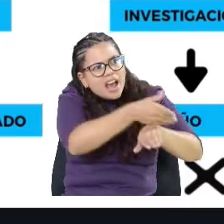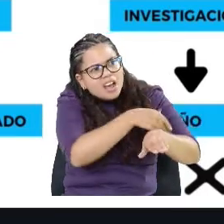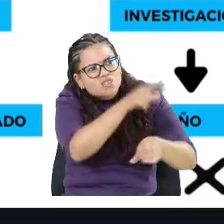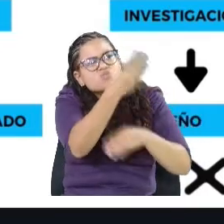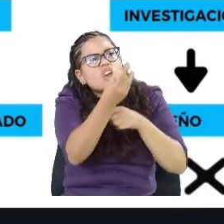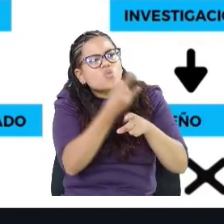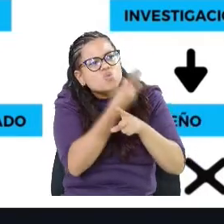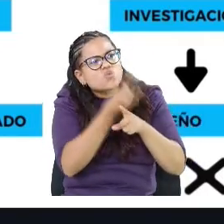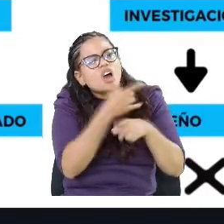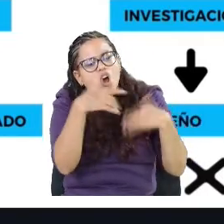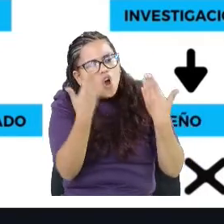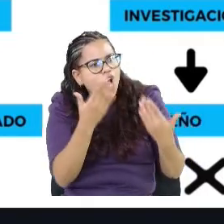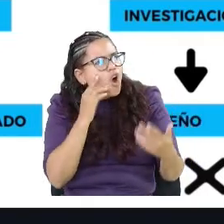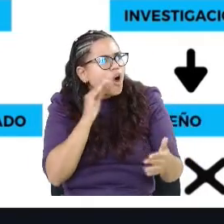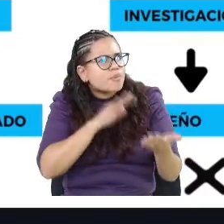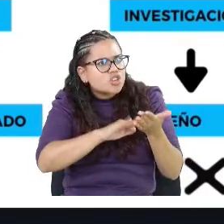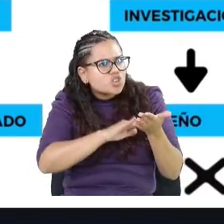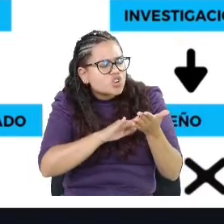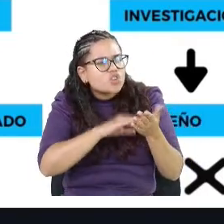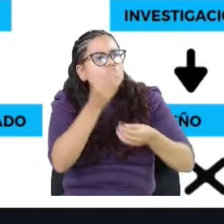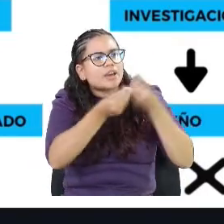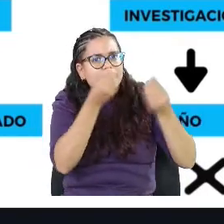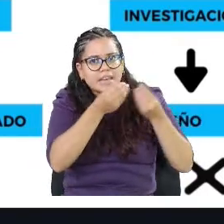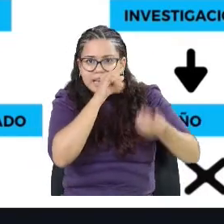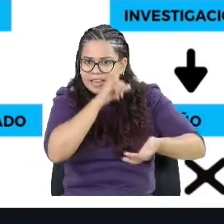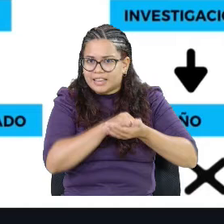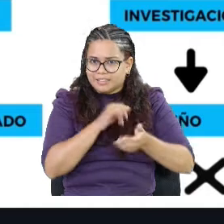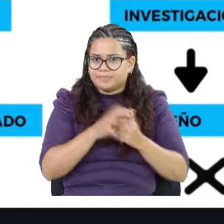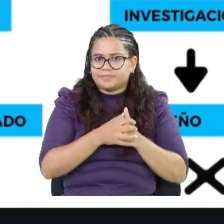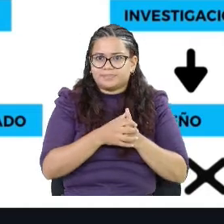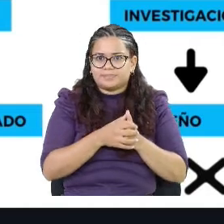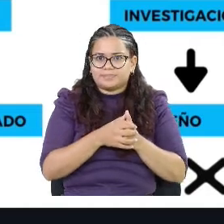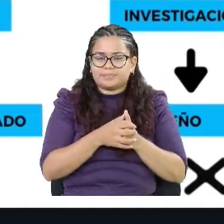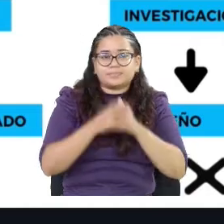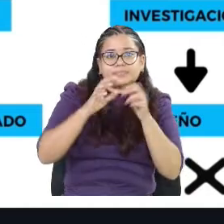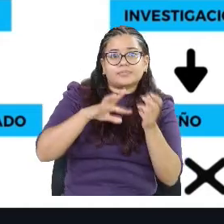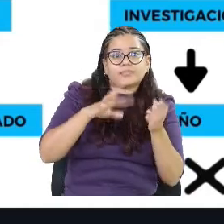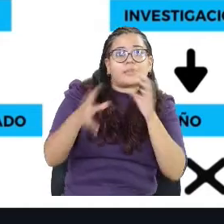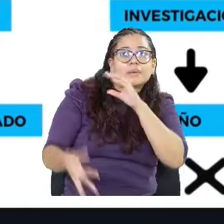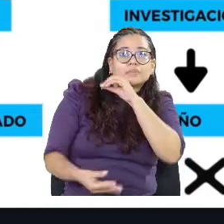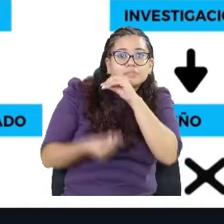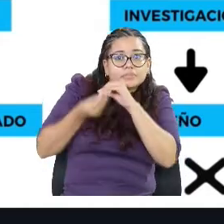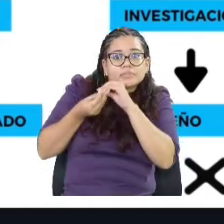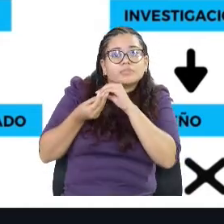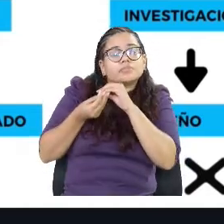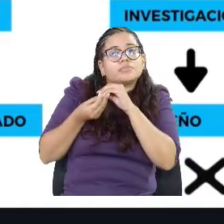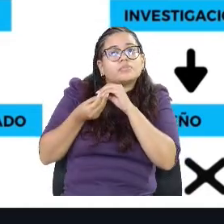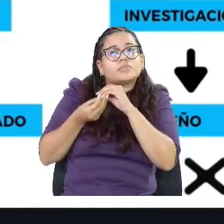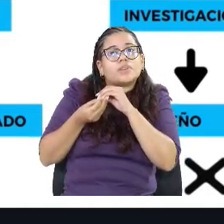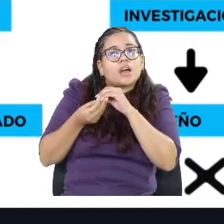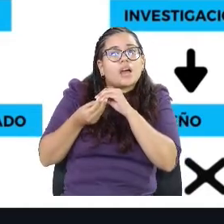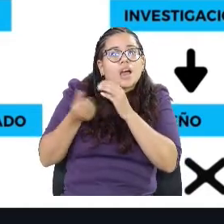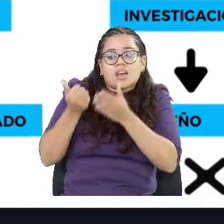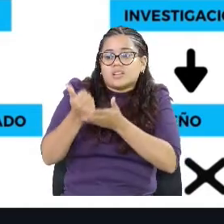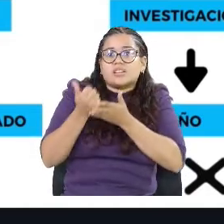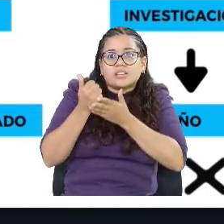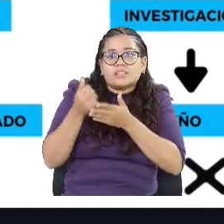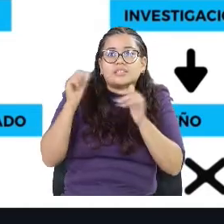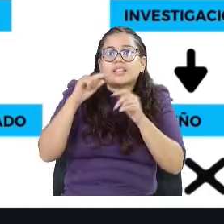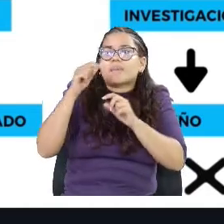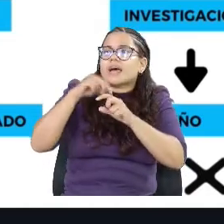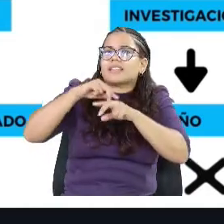poder llegar a esa solución. Otra es que logramos también poder inspirarnos en la